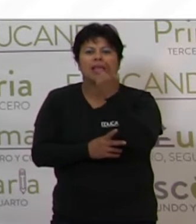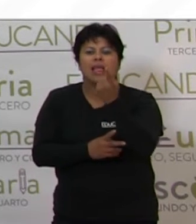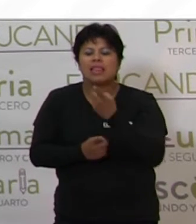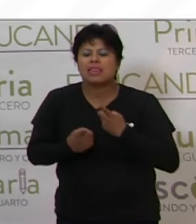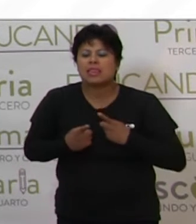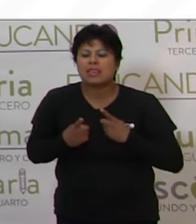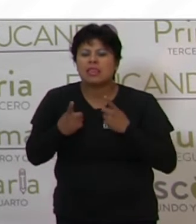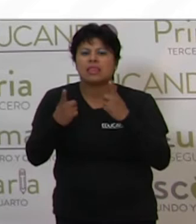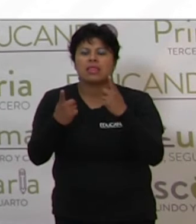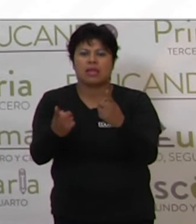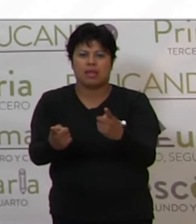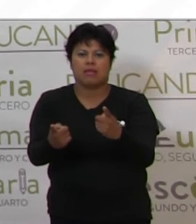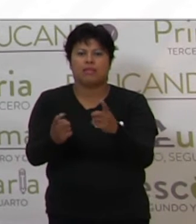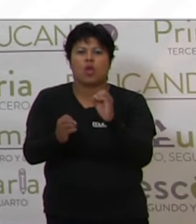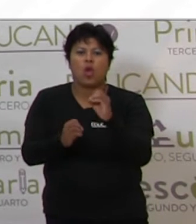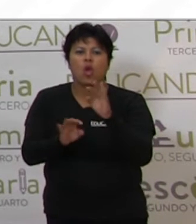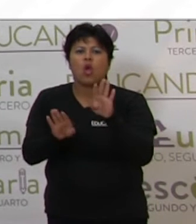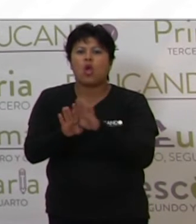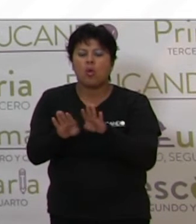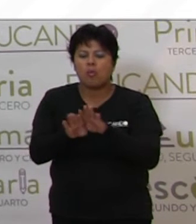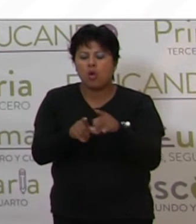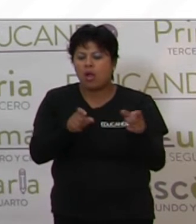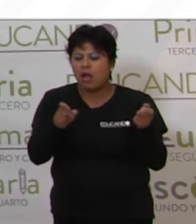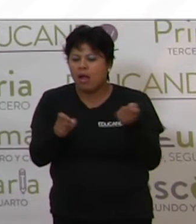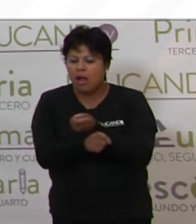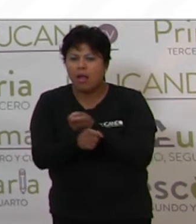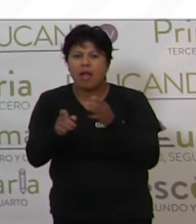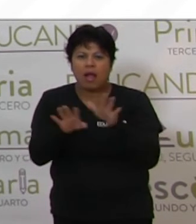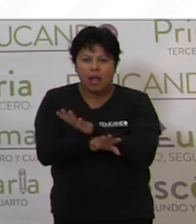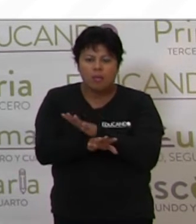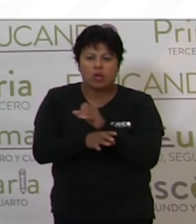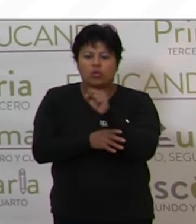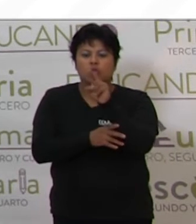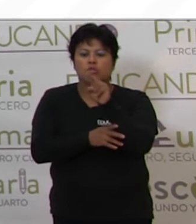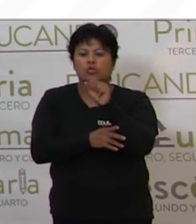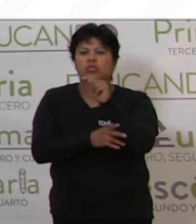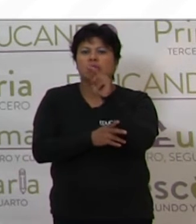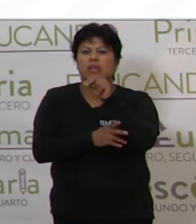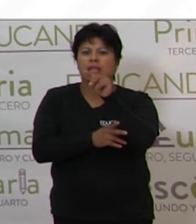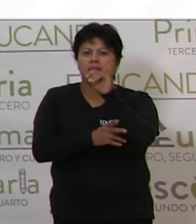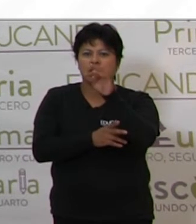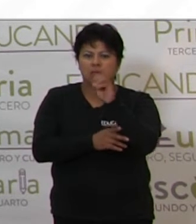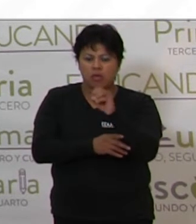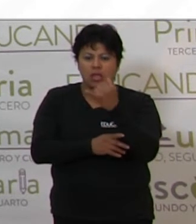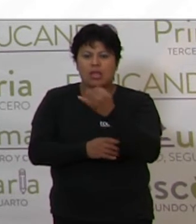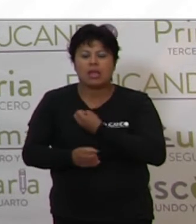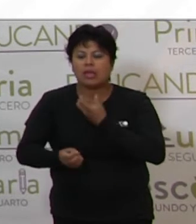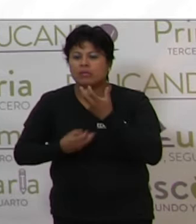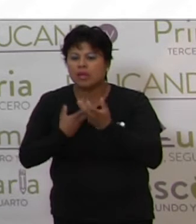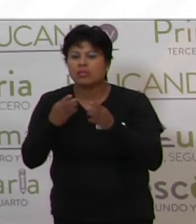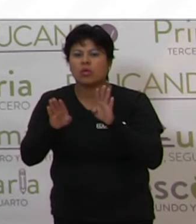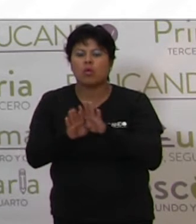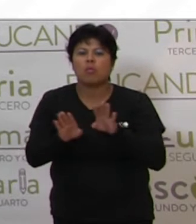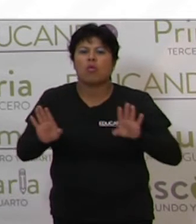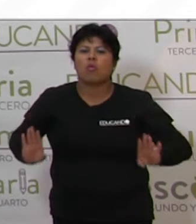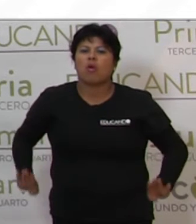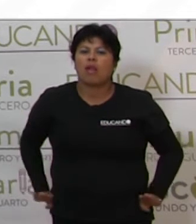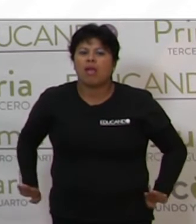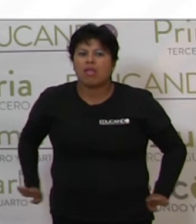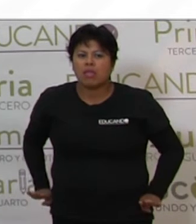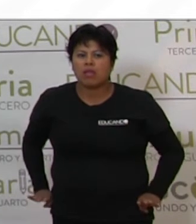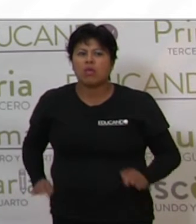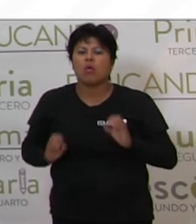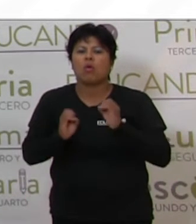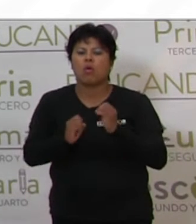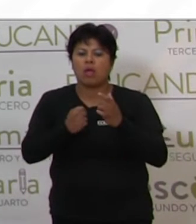otorgan o que modifican al sustantivo y que expresan alguna cualidad o